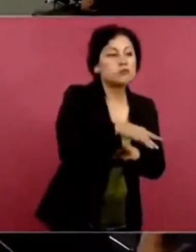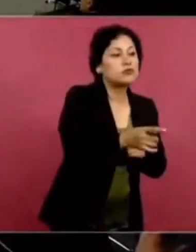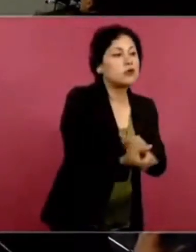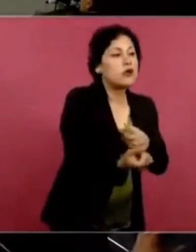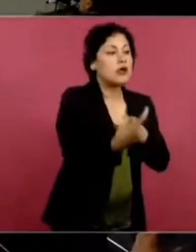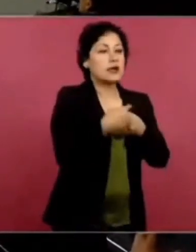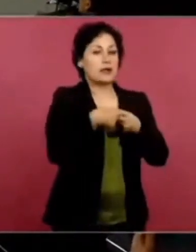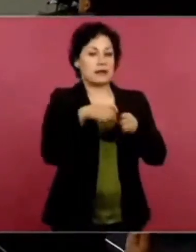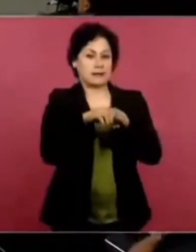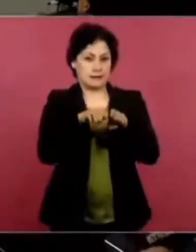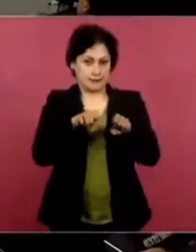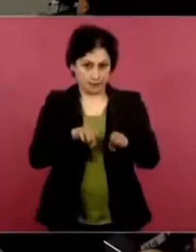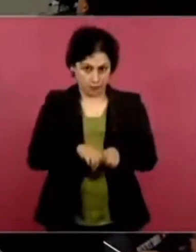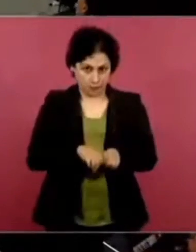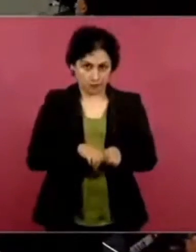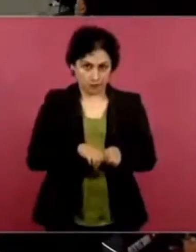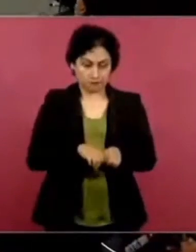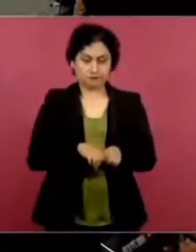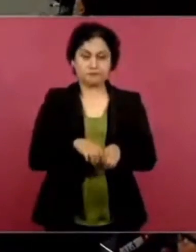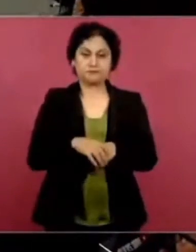y